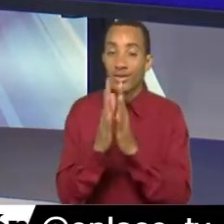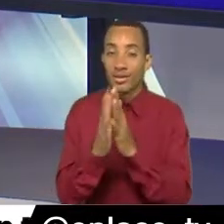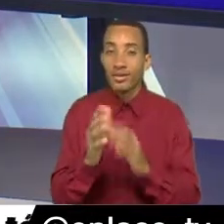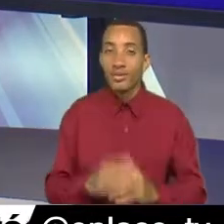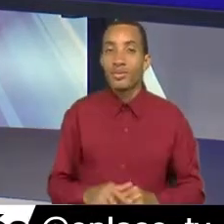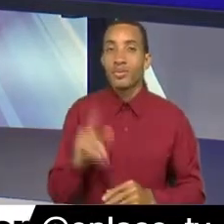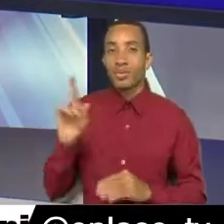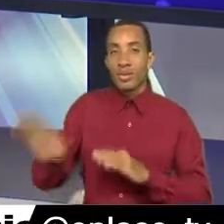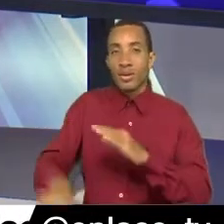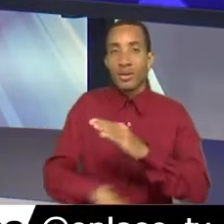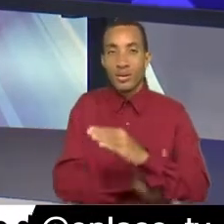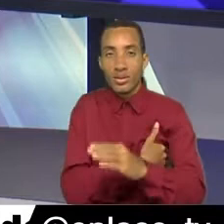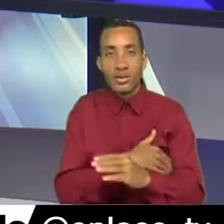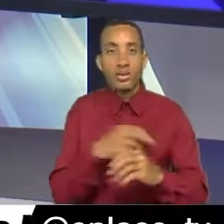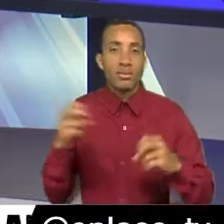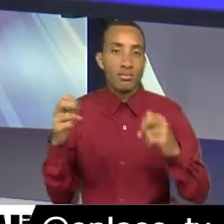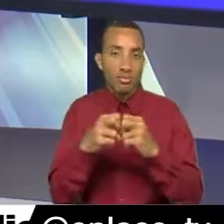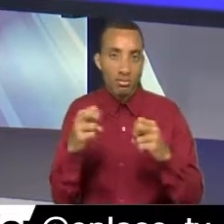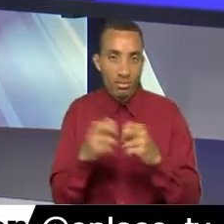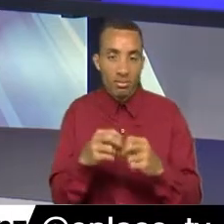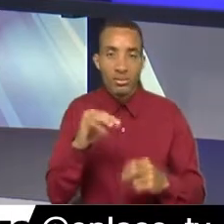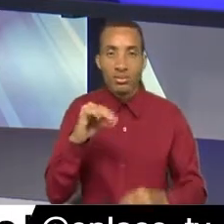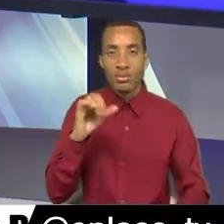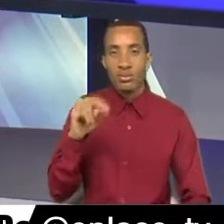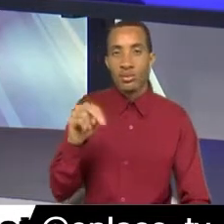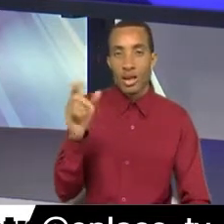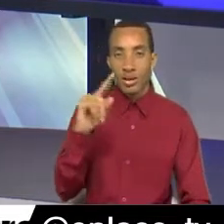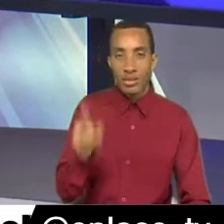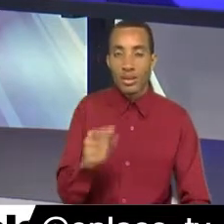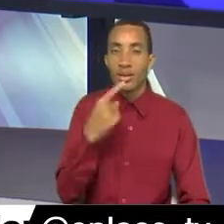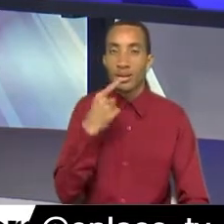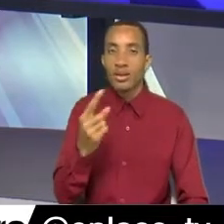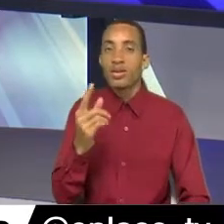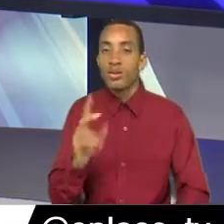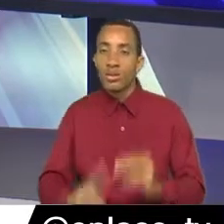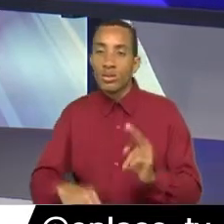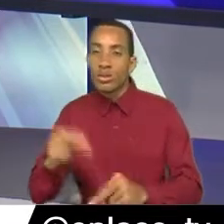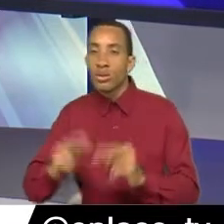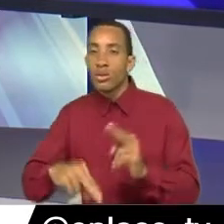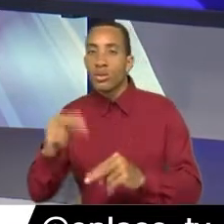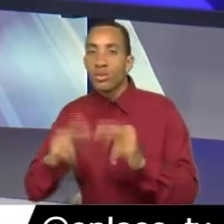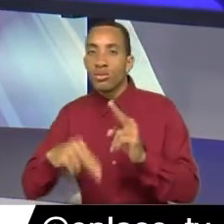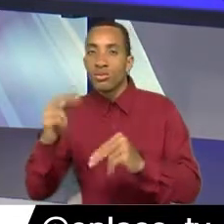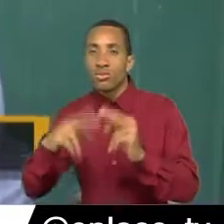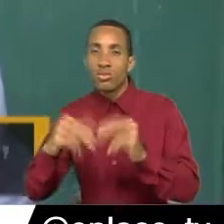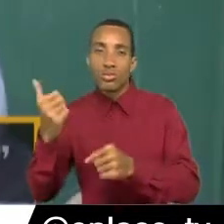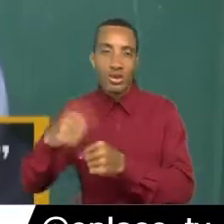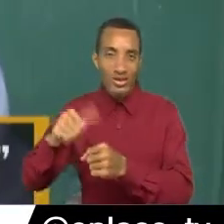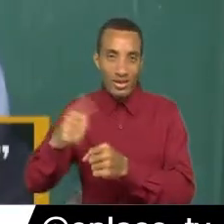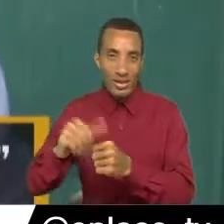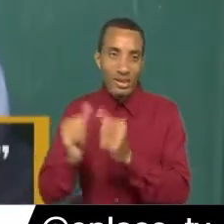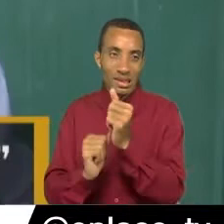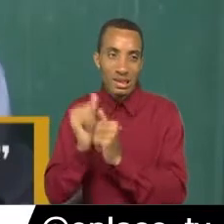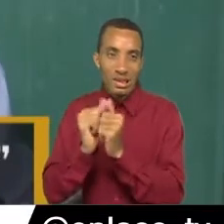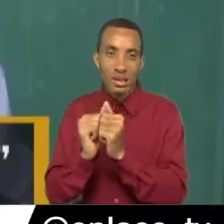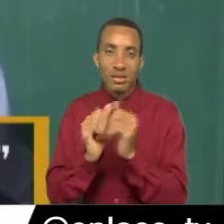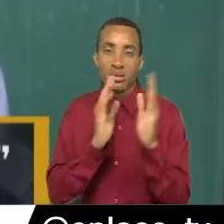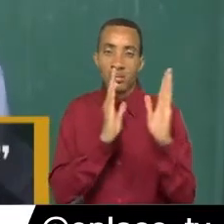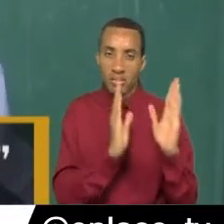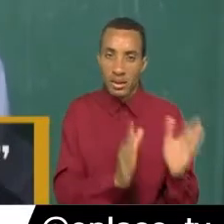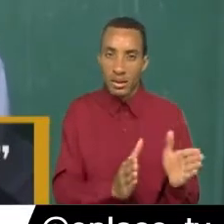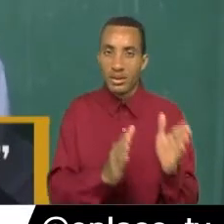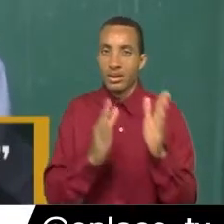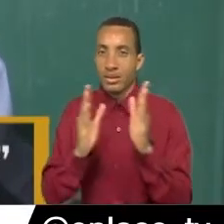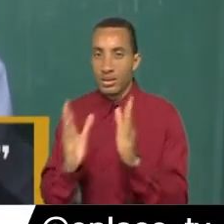la ejecución del proyecto de modernización de la refinería de Barranca Bermeja por fases. Han anunciado que en los próximos